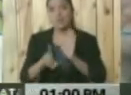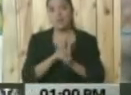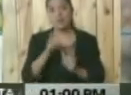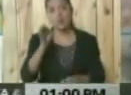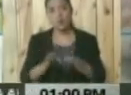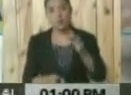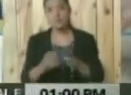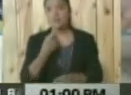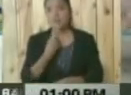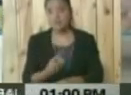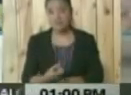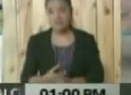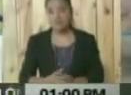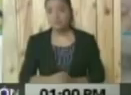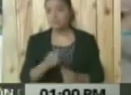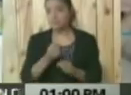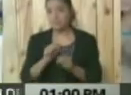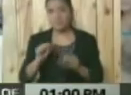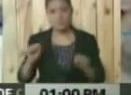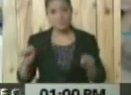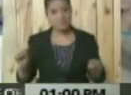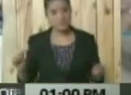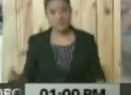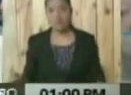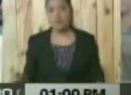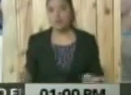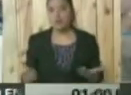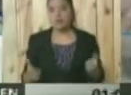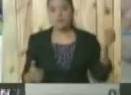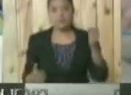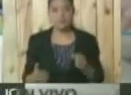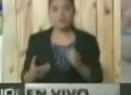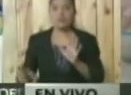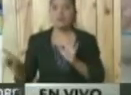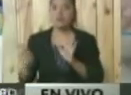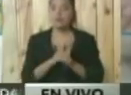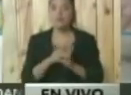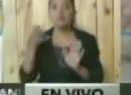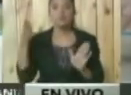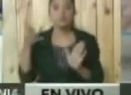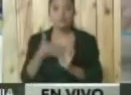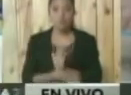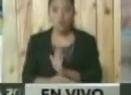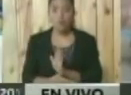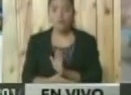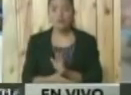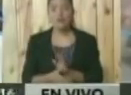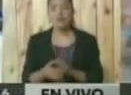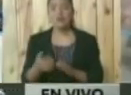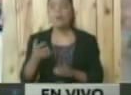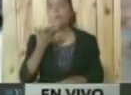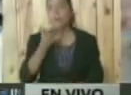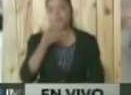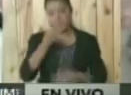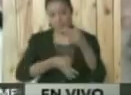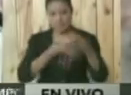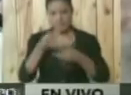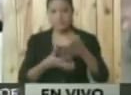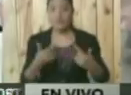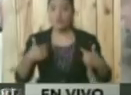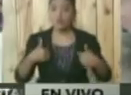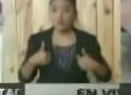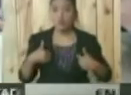justicia señala que no se puede sobreponer un derecho sobre una injusticia. Les pongo un ejemplo. yo tengo